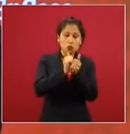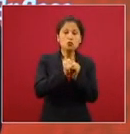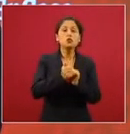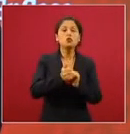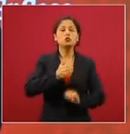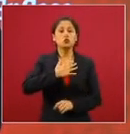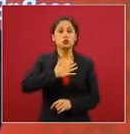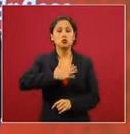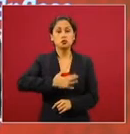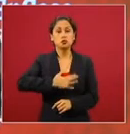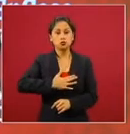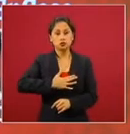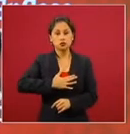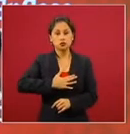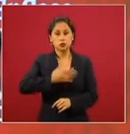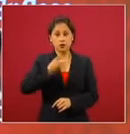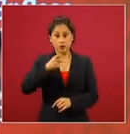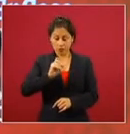Se los puedo probar